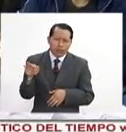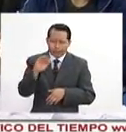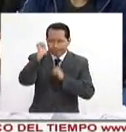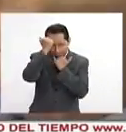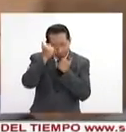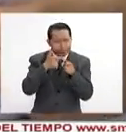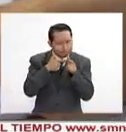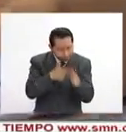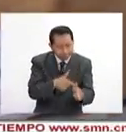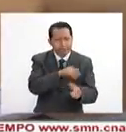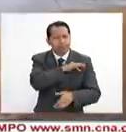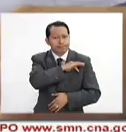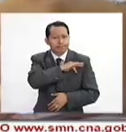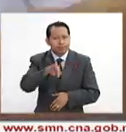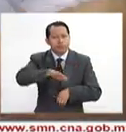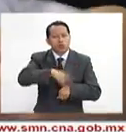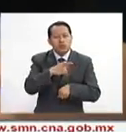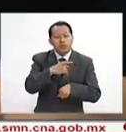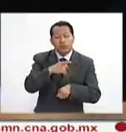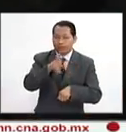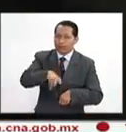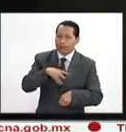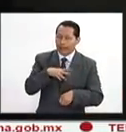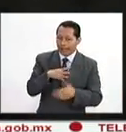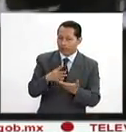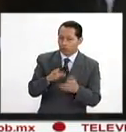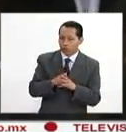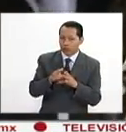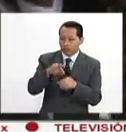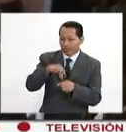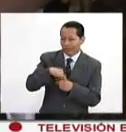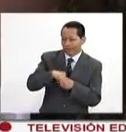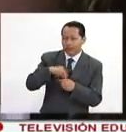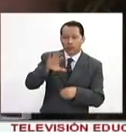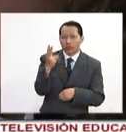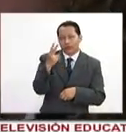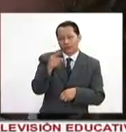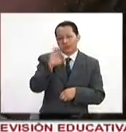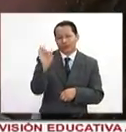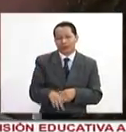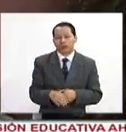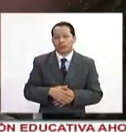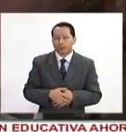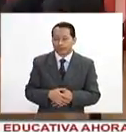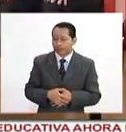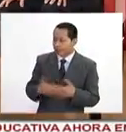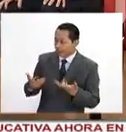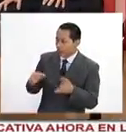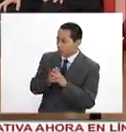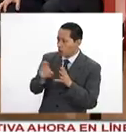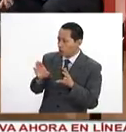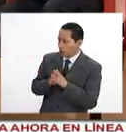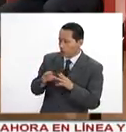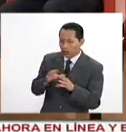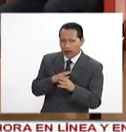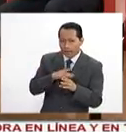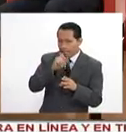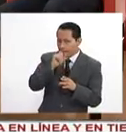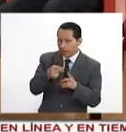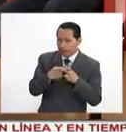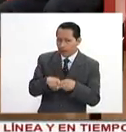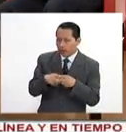poco posible porque al final del día sí fue una decisión del electorado del 52%. Finalmente, para regresar a lo que va a